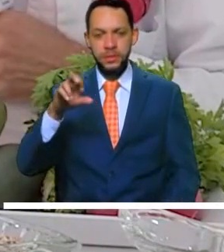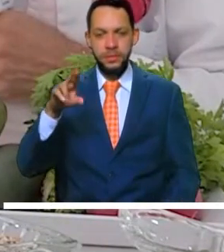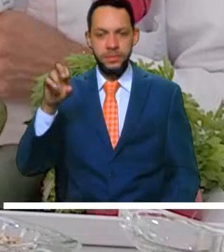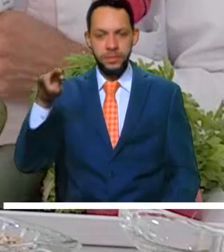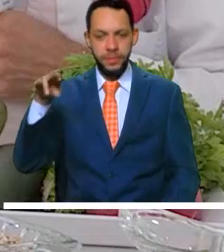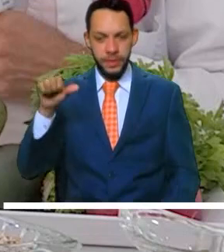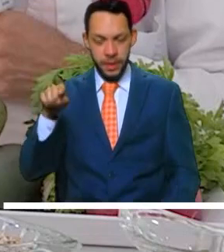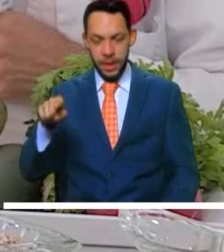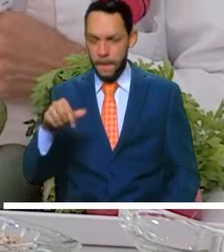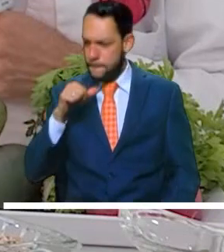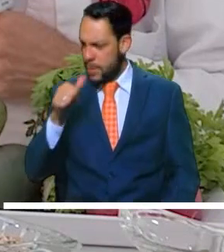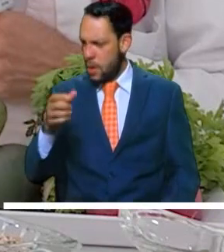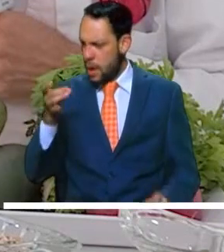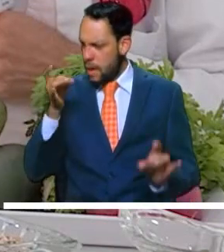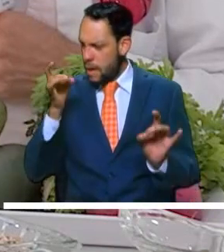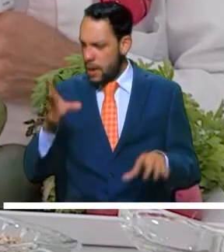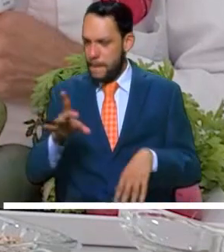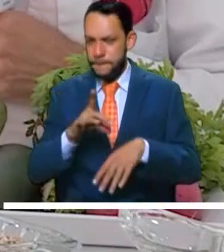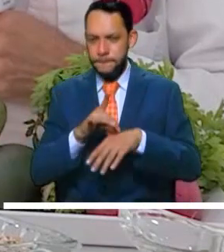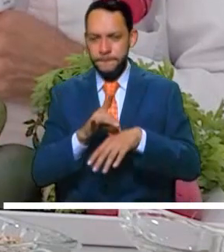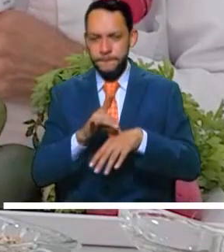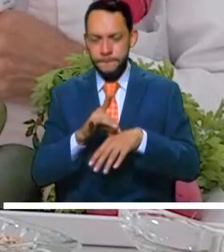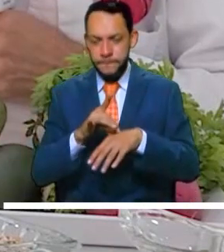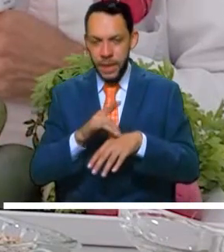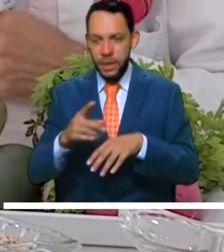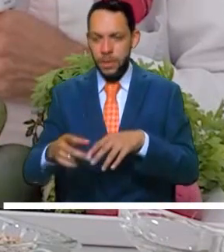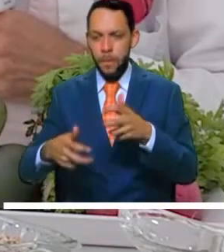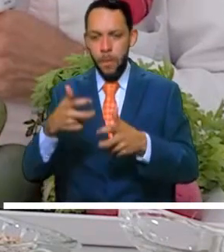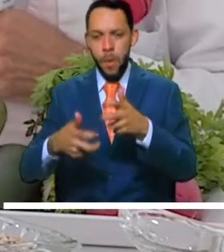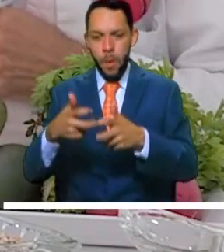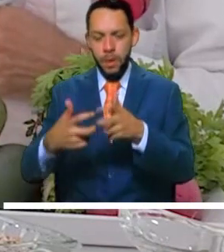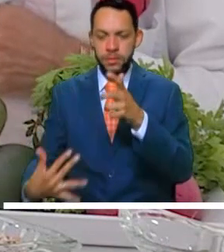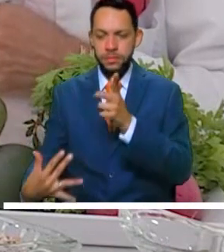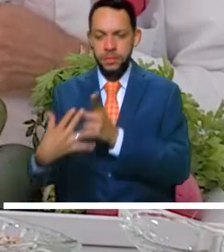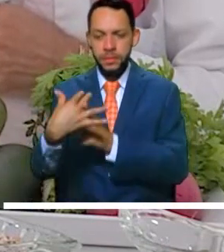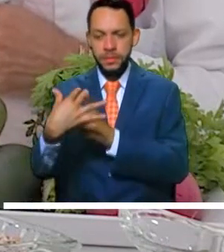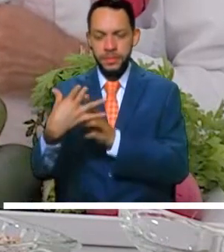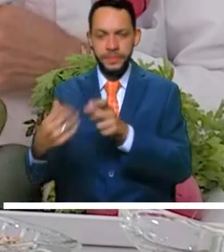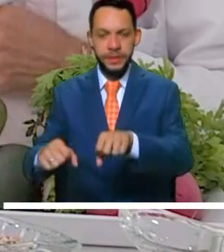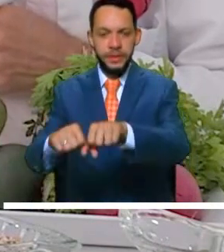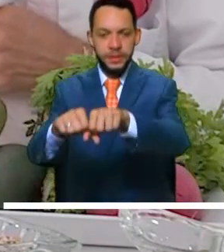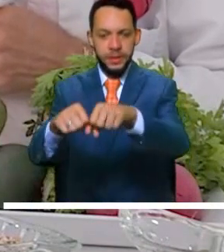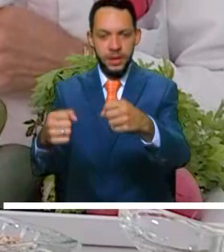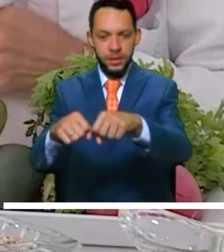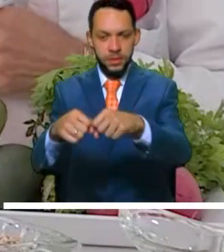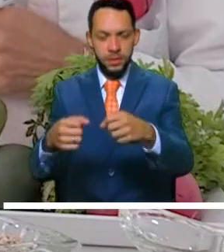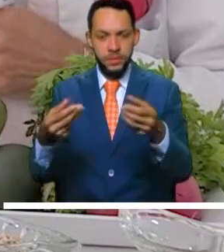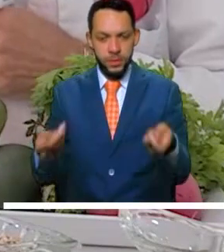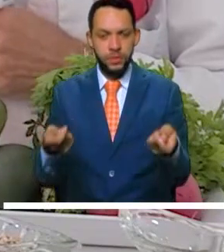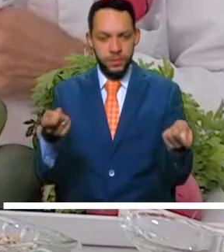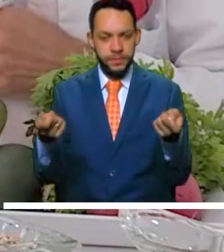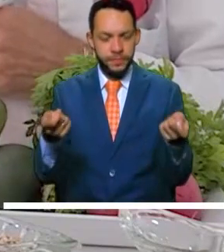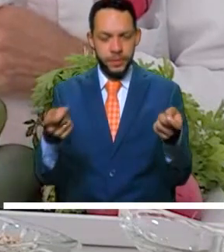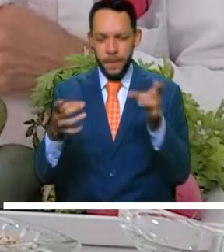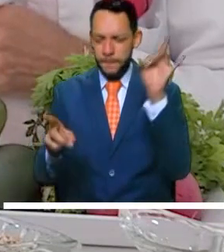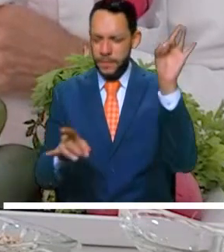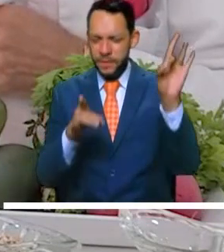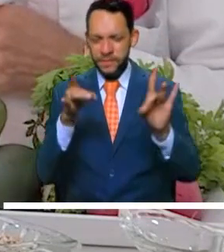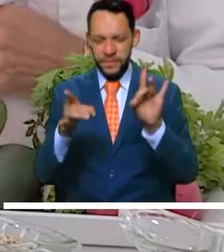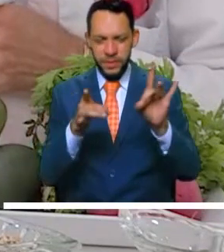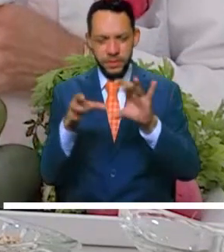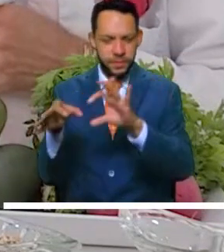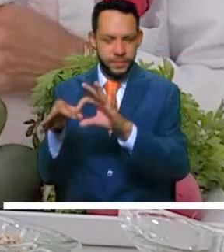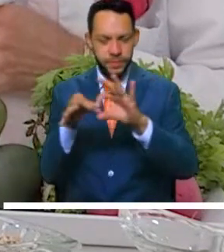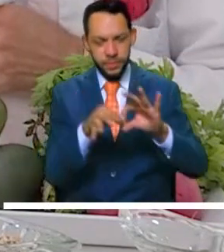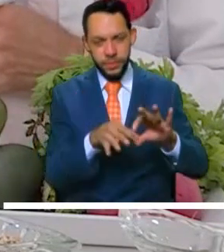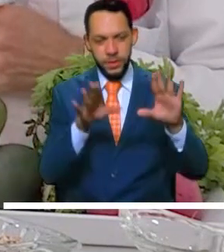dermatitis, no van a tener ningún problema, ya no hay excusa para decir no puedo lavar la loza porque aquí tienen el producto estrella. Es a